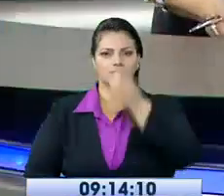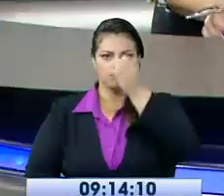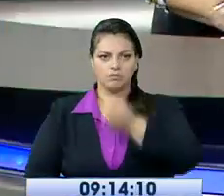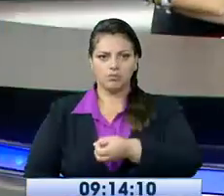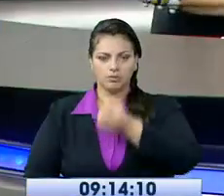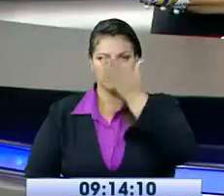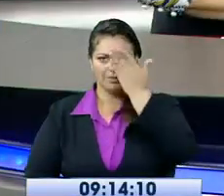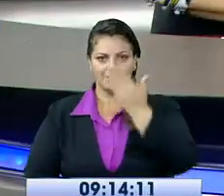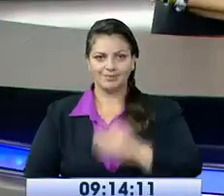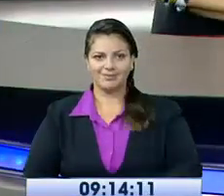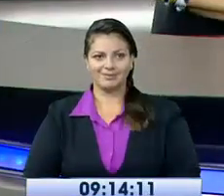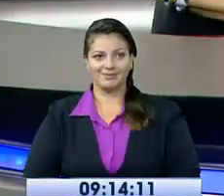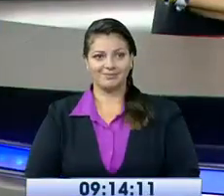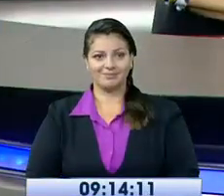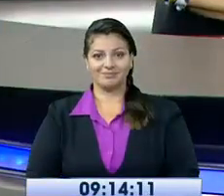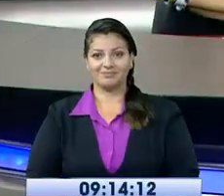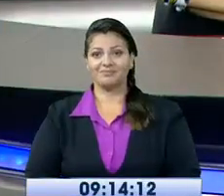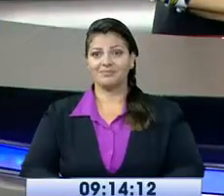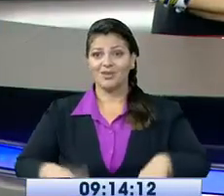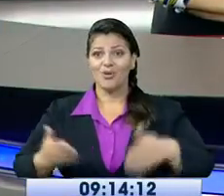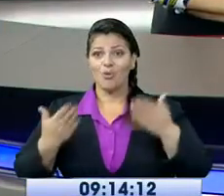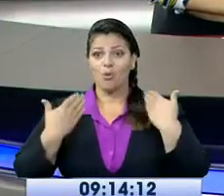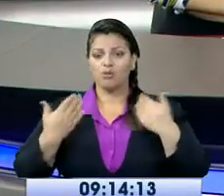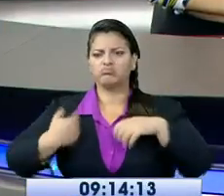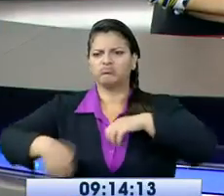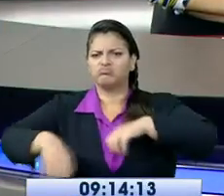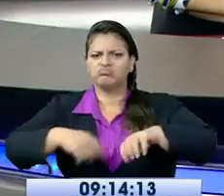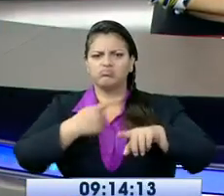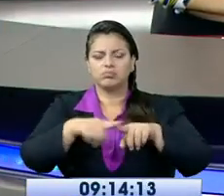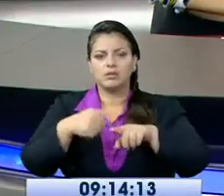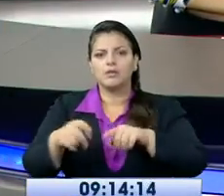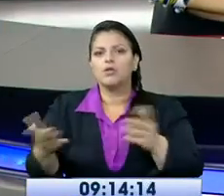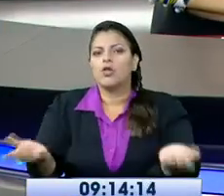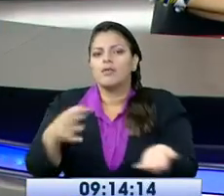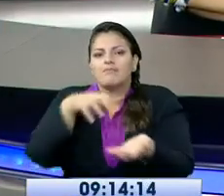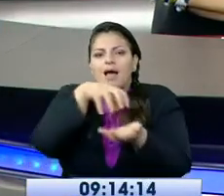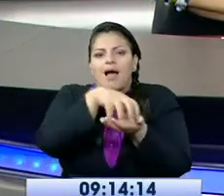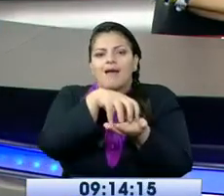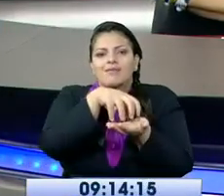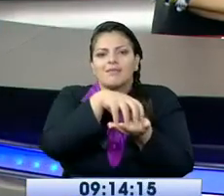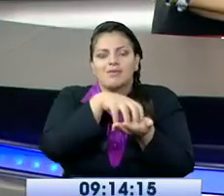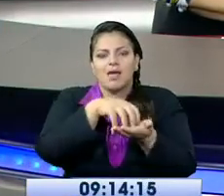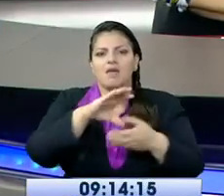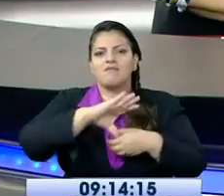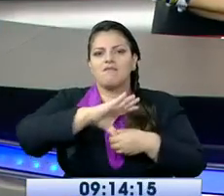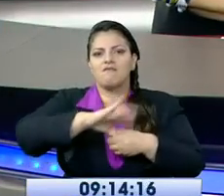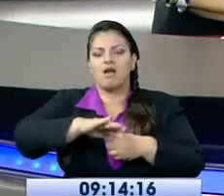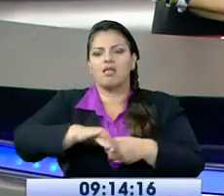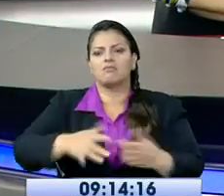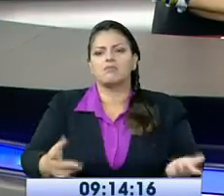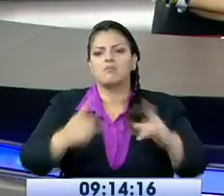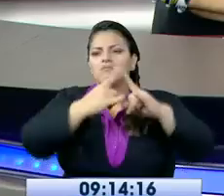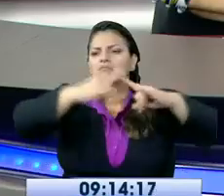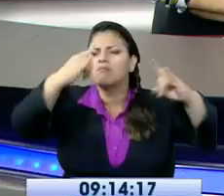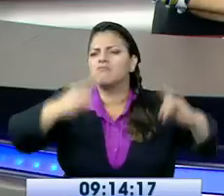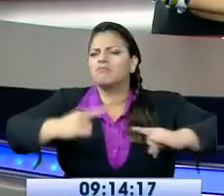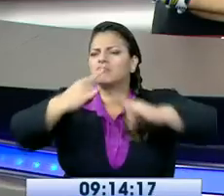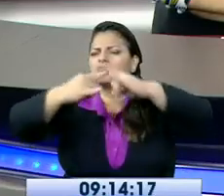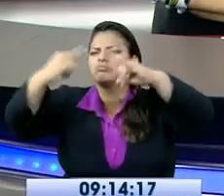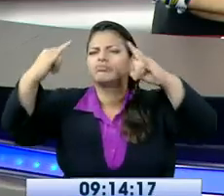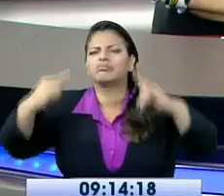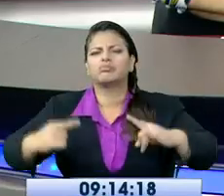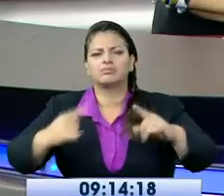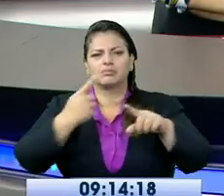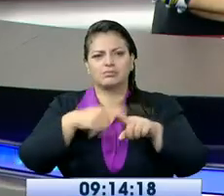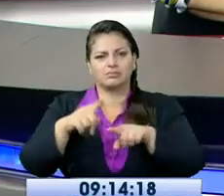otra alternativa para disfrutar en Guayaquil. Claro. Centro Cívico. Por ahí está la feria. Ahora, déjame enviarle un saludo a don Richard